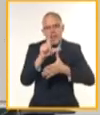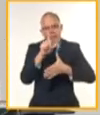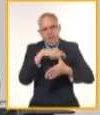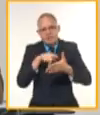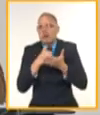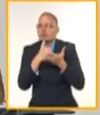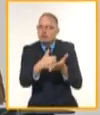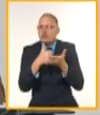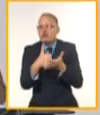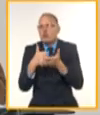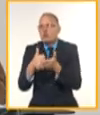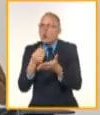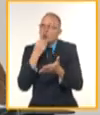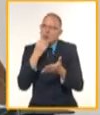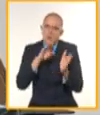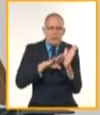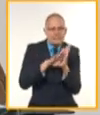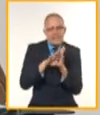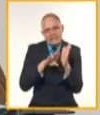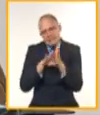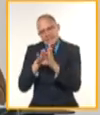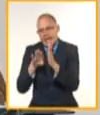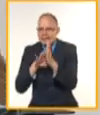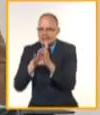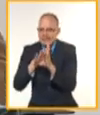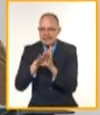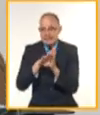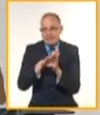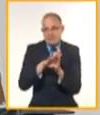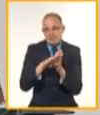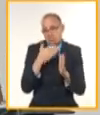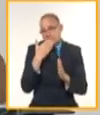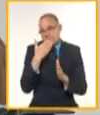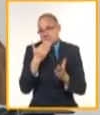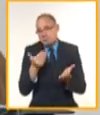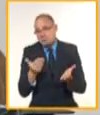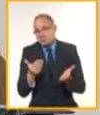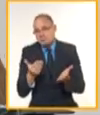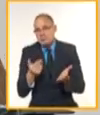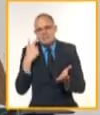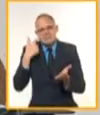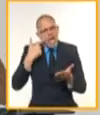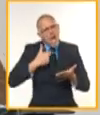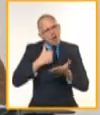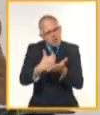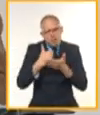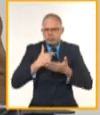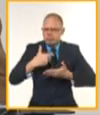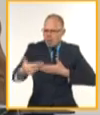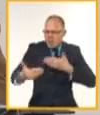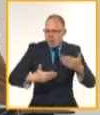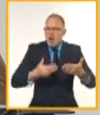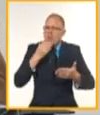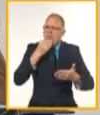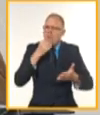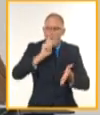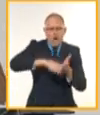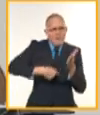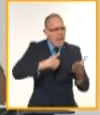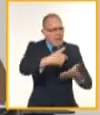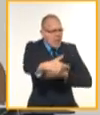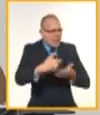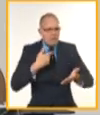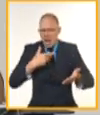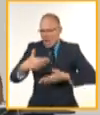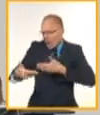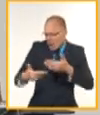aportar, porque es una integración del sur, países sudamericanos, aportar e incluso entrar en negociaciones con grandes